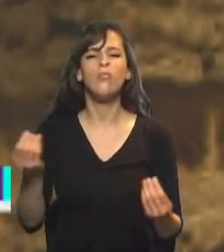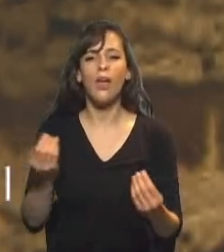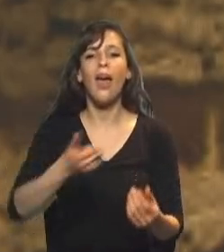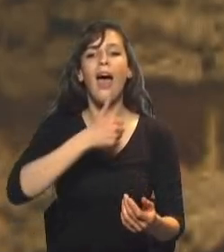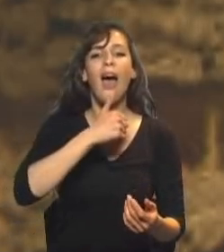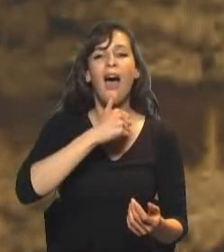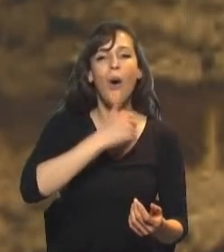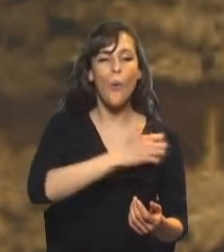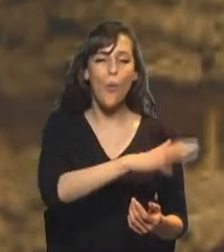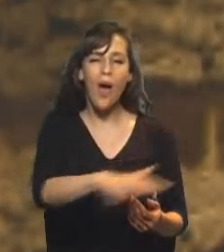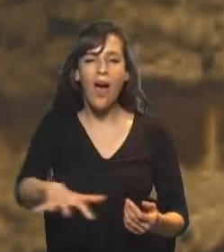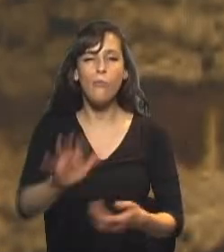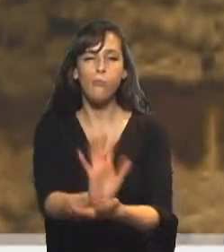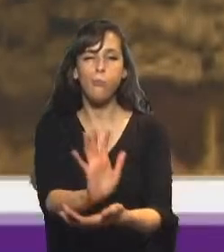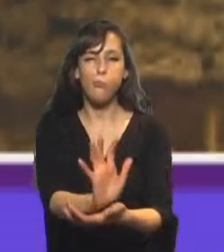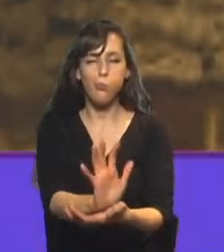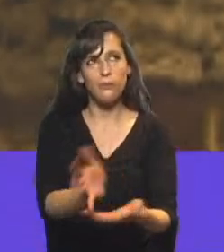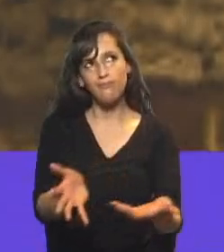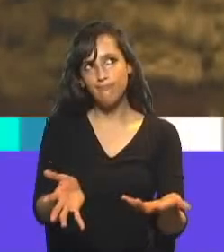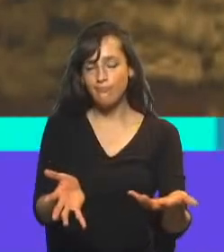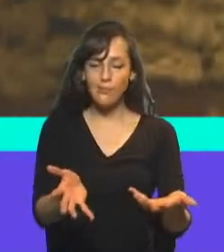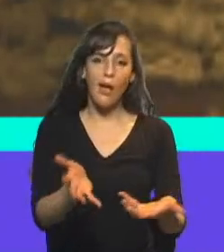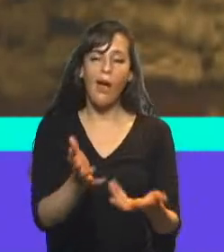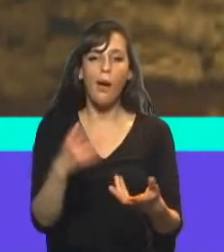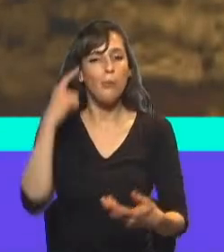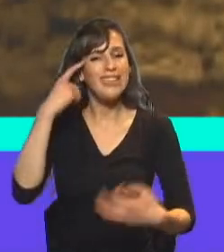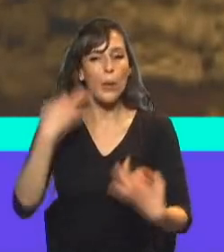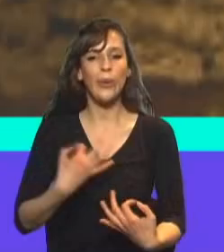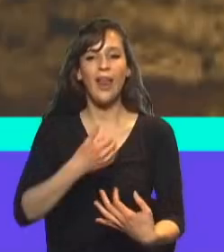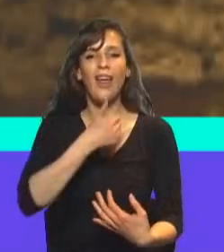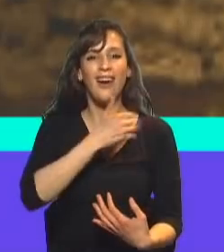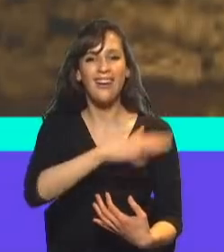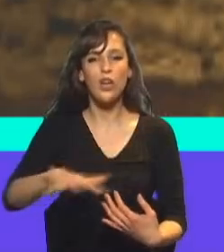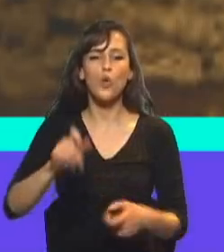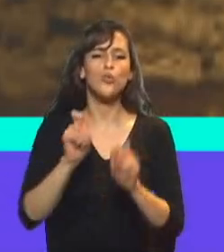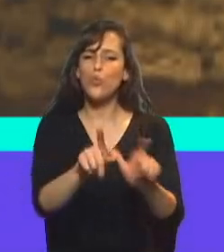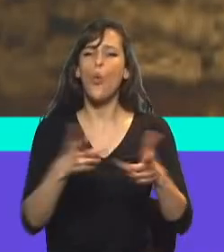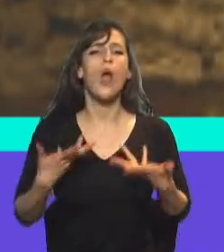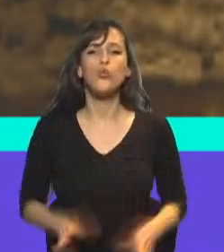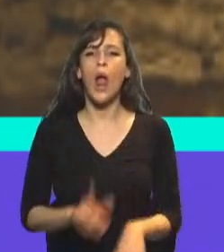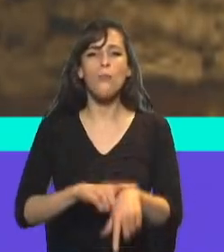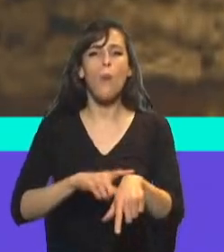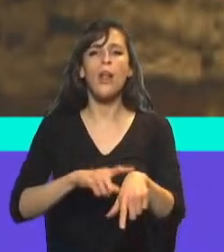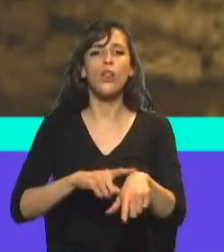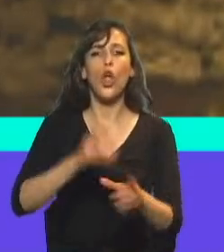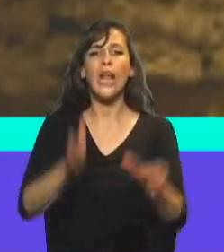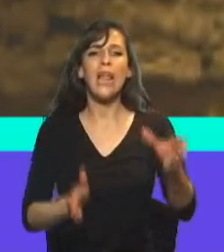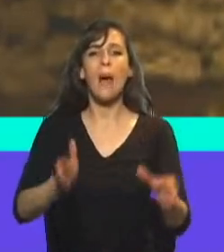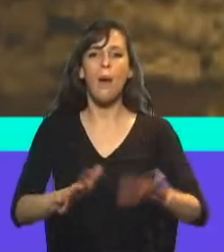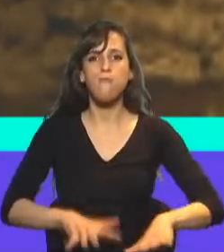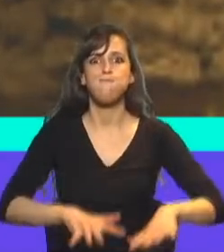que está simplemente es, bueno, un error de percepción. Los ríos tienen ciclos, tienen bajantes, tienen bajadas y